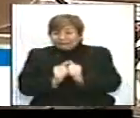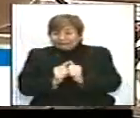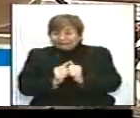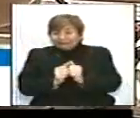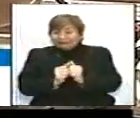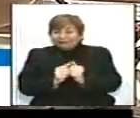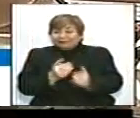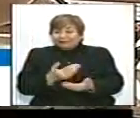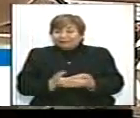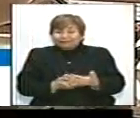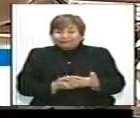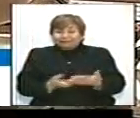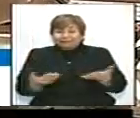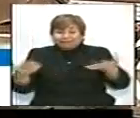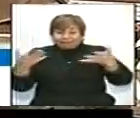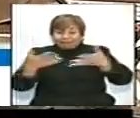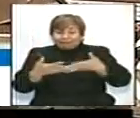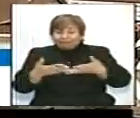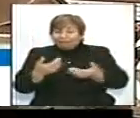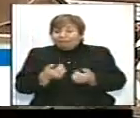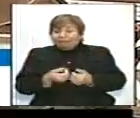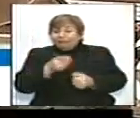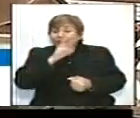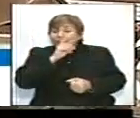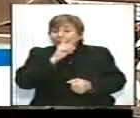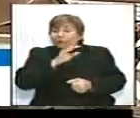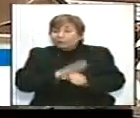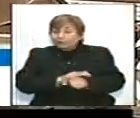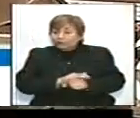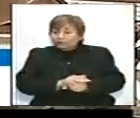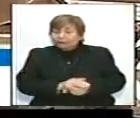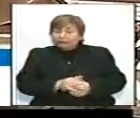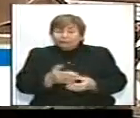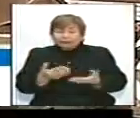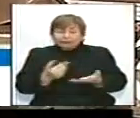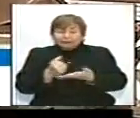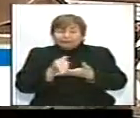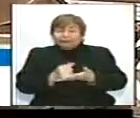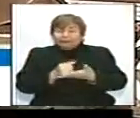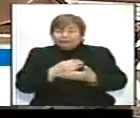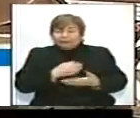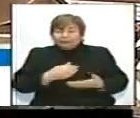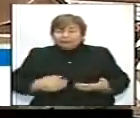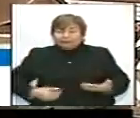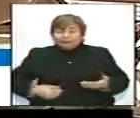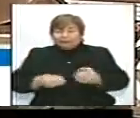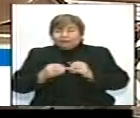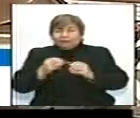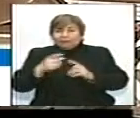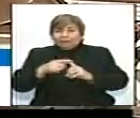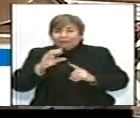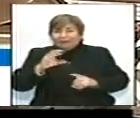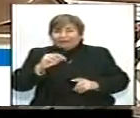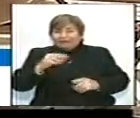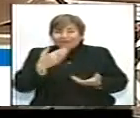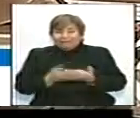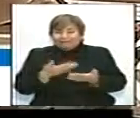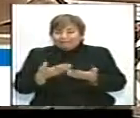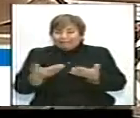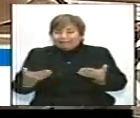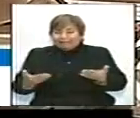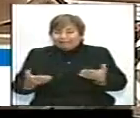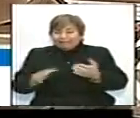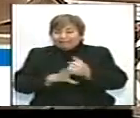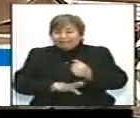porque vía convenio hay un compromiso de las partes, y el Ministerio ha ayudado con soluciones técnicas como la que se ha planteado para los